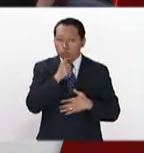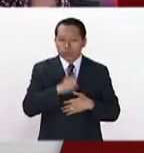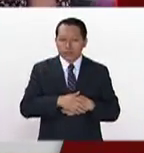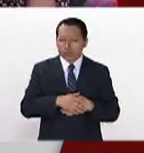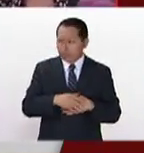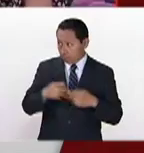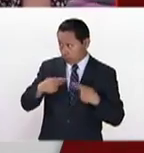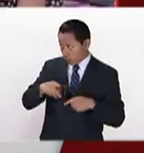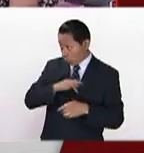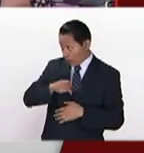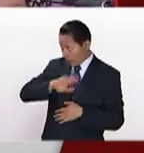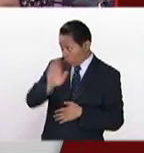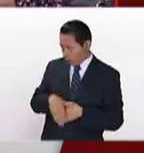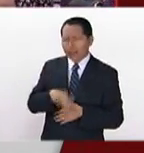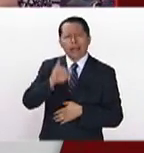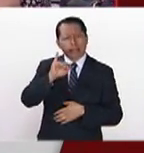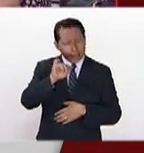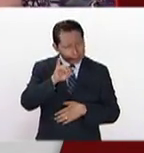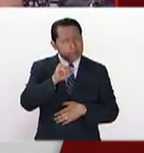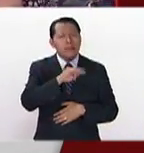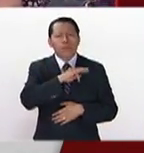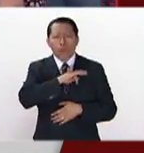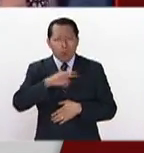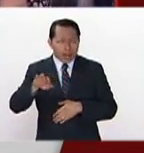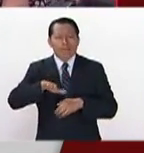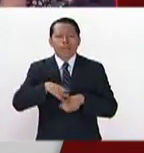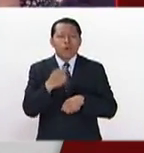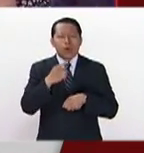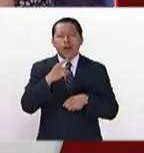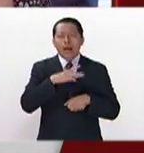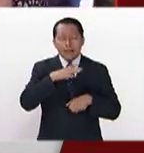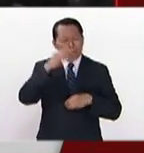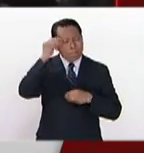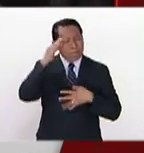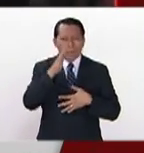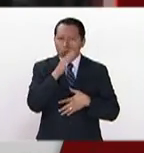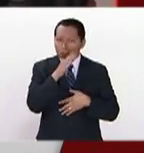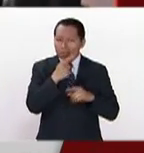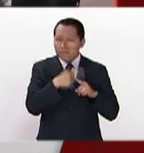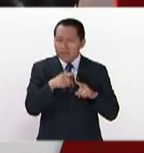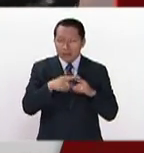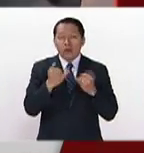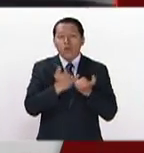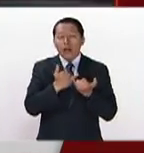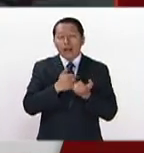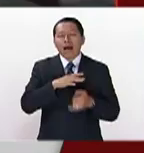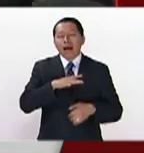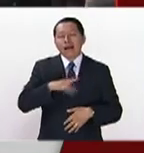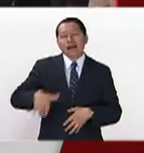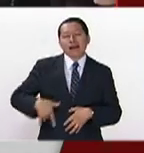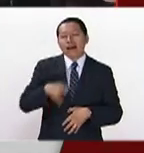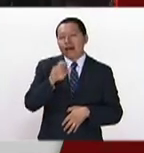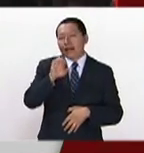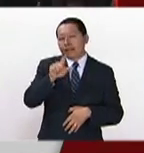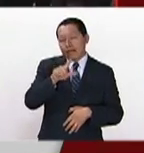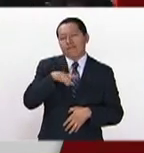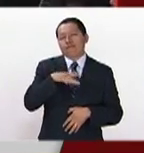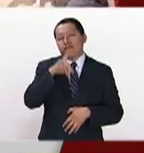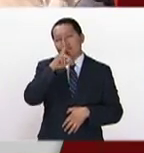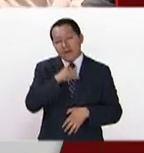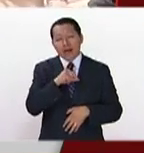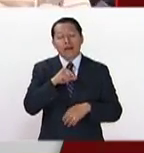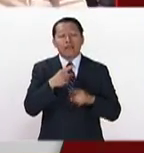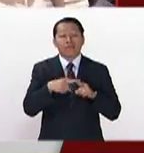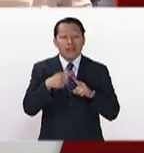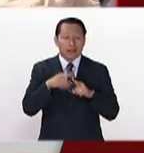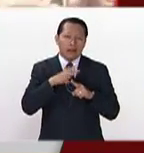morir? Sí, claro, pueden morir de un golpe de calor por deshidratación, pueden generar falla renal, pueden generar otras alteraciones, crisis convulsivas asociadas